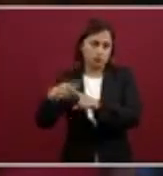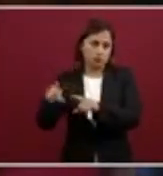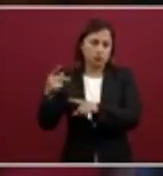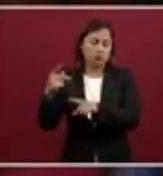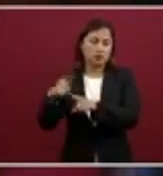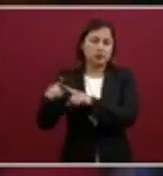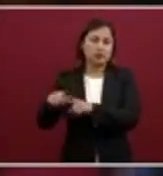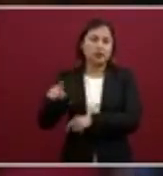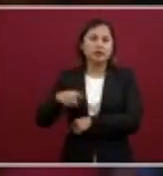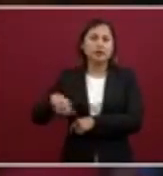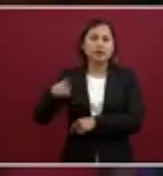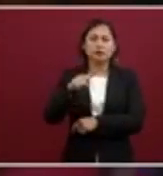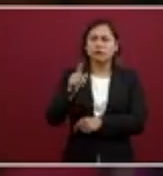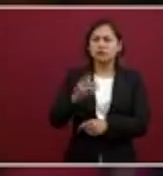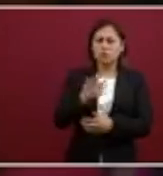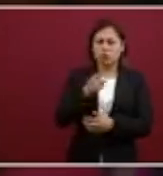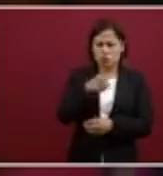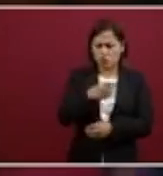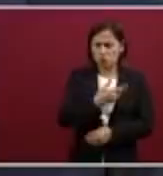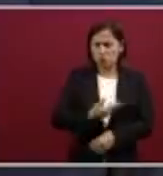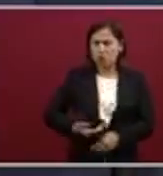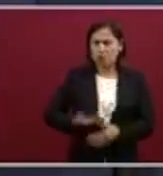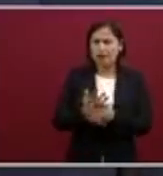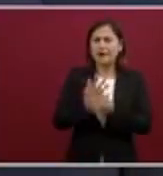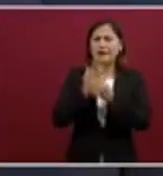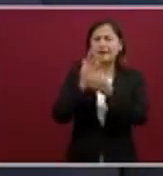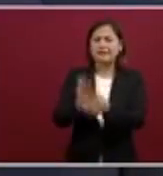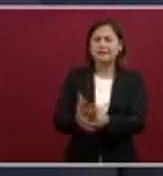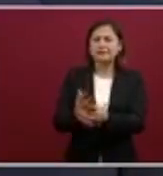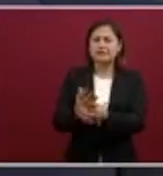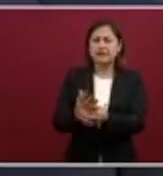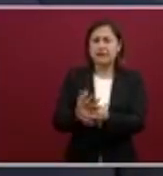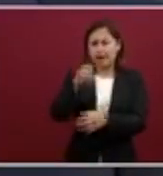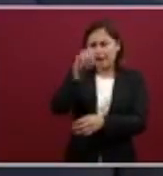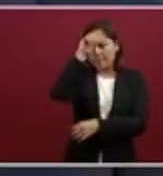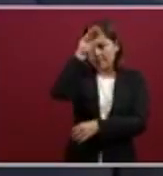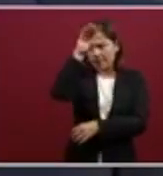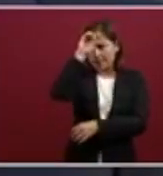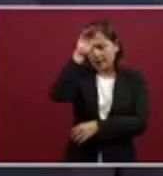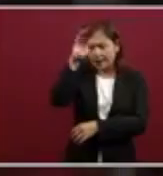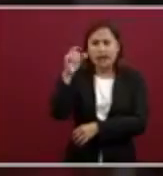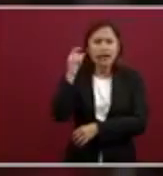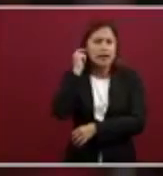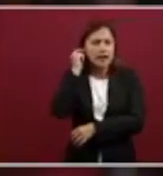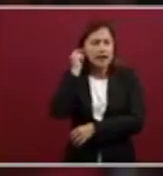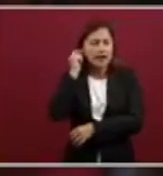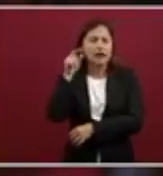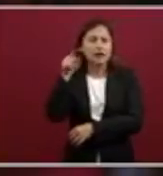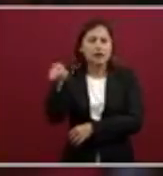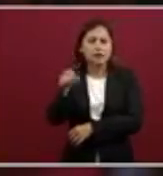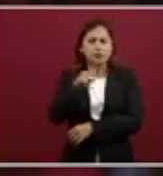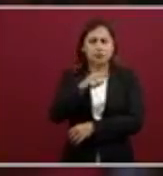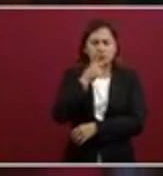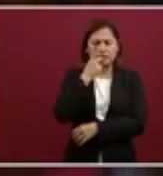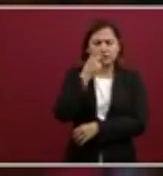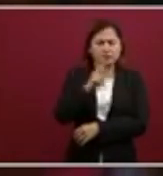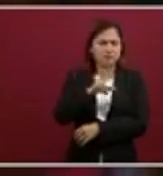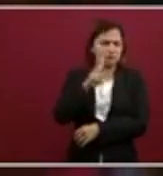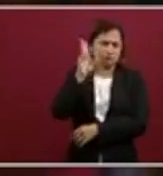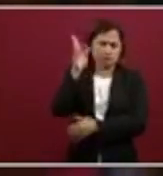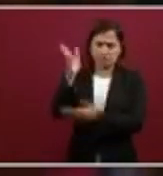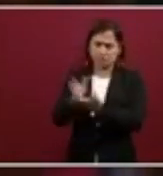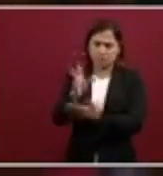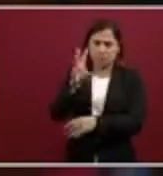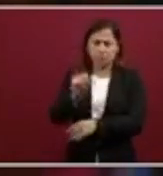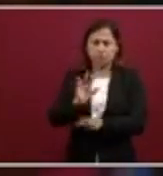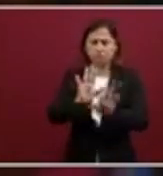no minería tóxica allá en Los Cabos, pues la pronunciación fue no vamos a ir a minería tóxica. La pregunta es, sabemos que los grupos